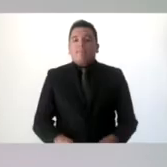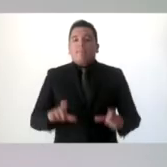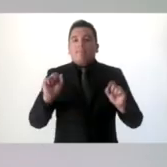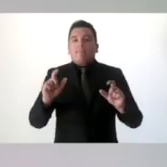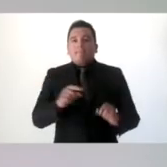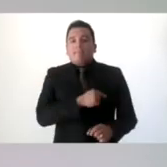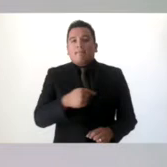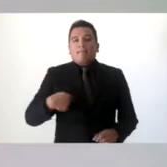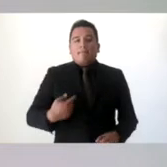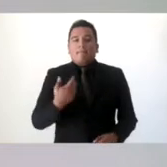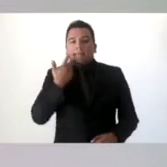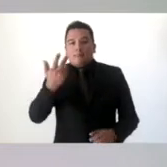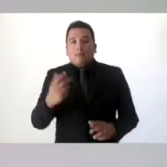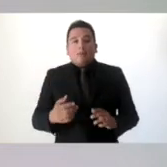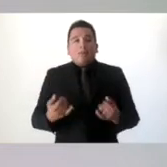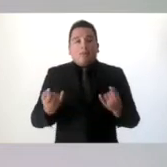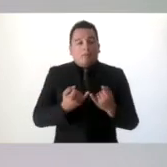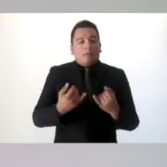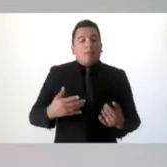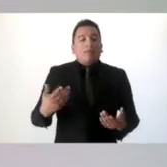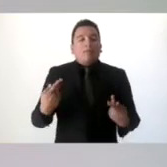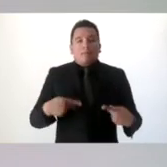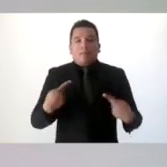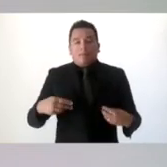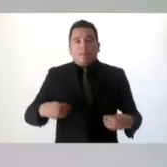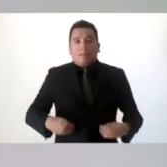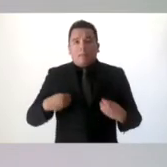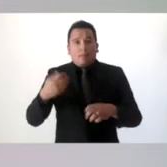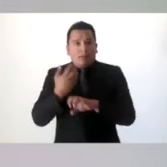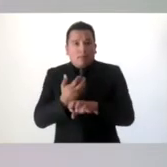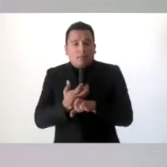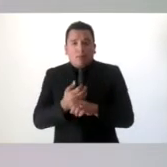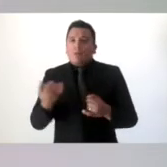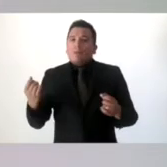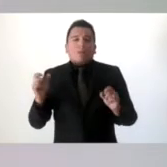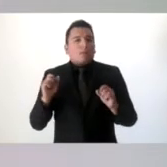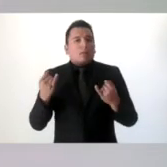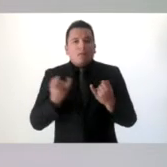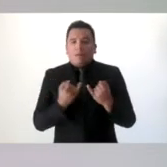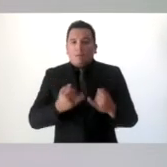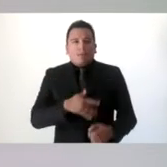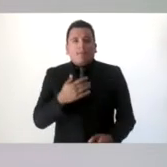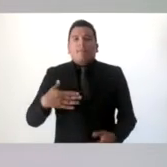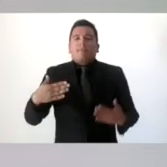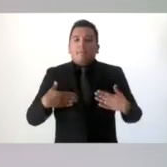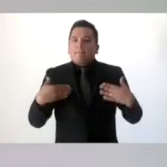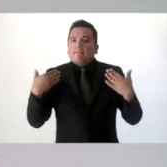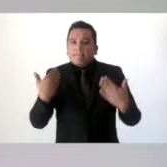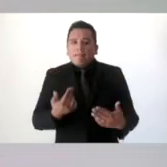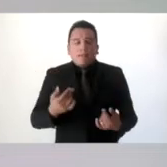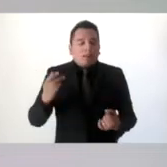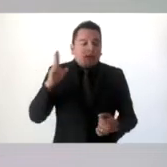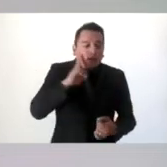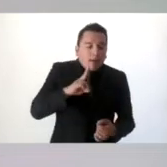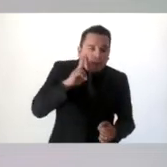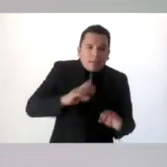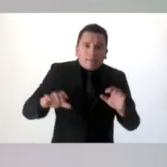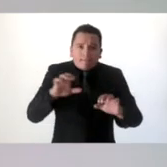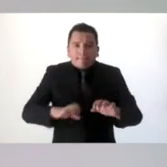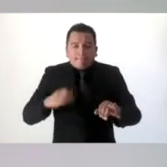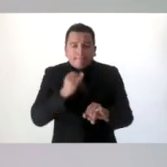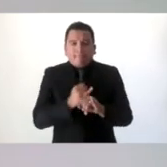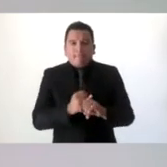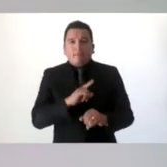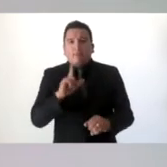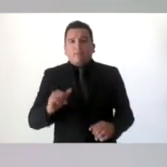hacer en la parte con la comunidad de mexicanos en Estados Unidos, que también conozcan el sistema, hagan las pruebas y se animen finalmente,